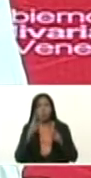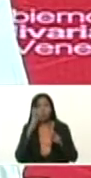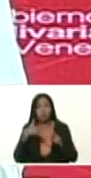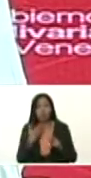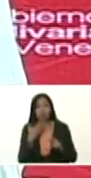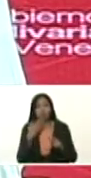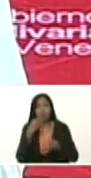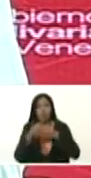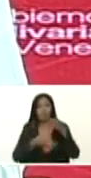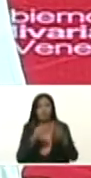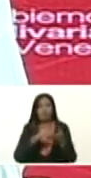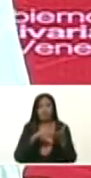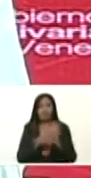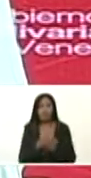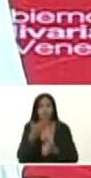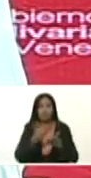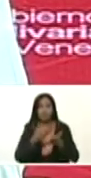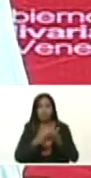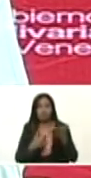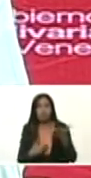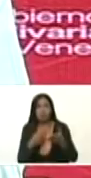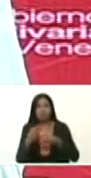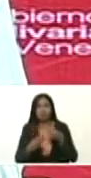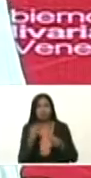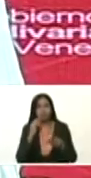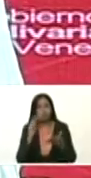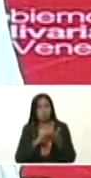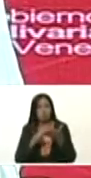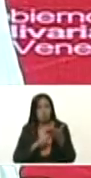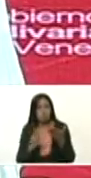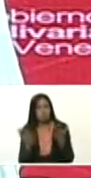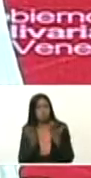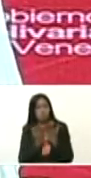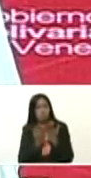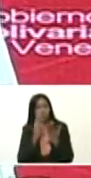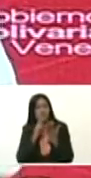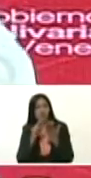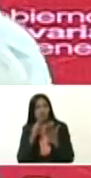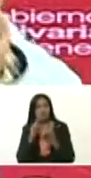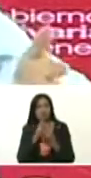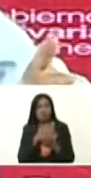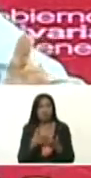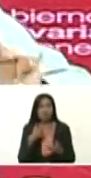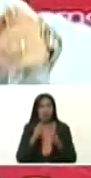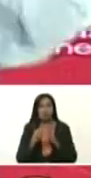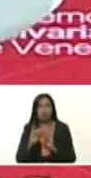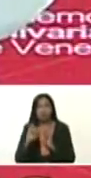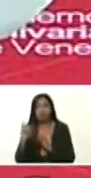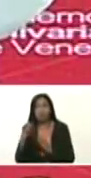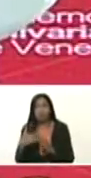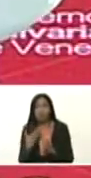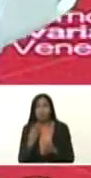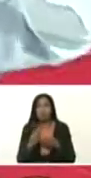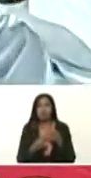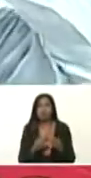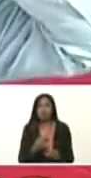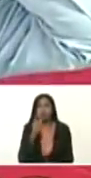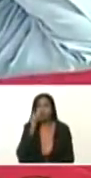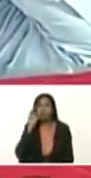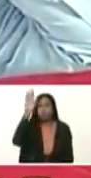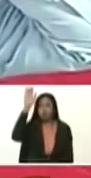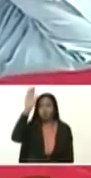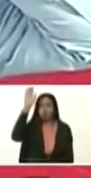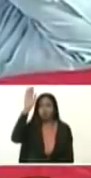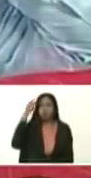explicar de qué se trata esa propuesta que ustedes hacen. Yo la estuve estudiando aquí. Yo quisiera que alguno de ustedes, o tú misma, quien pudiera ser, mira, por allá levanta la